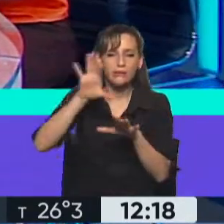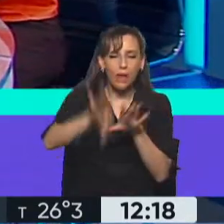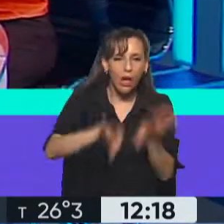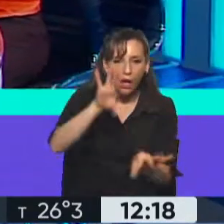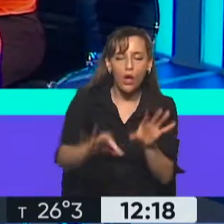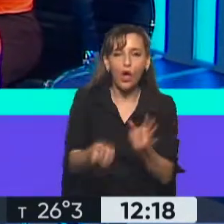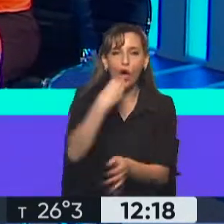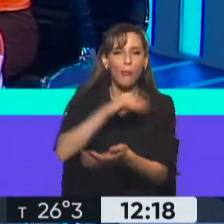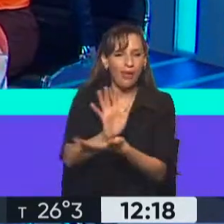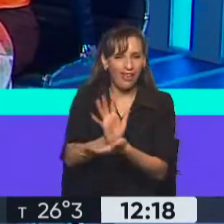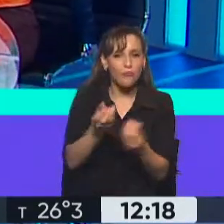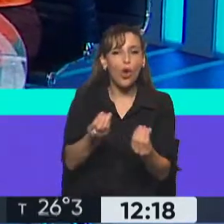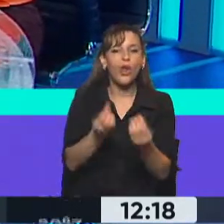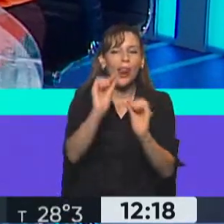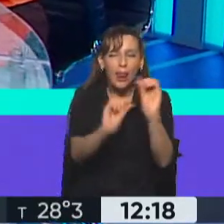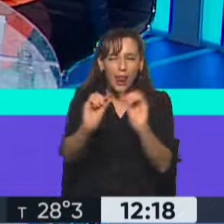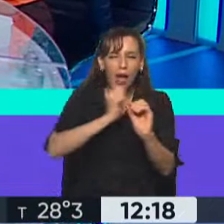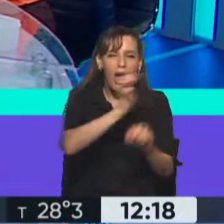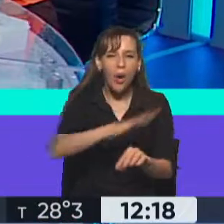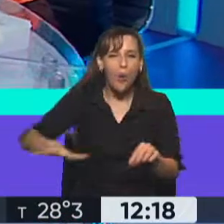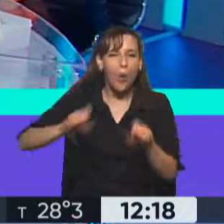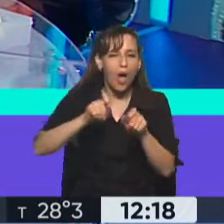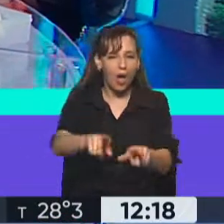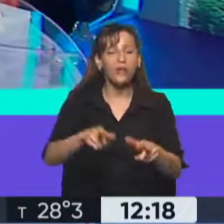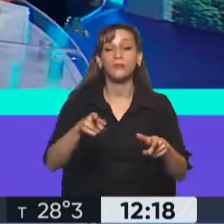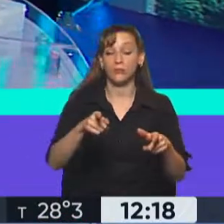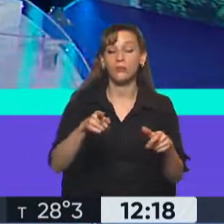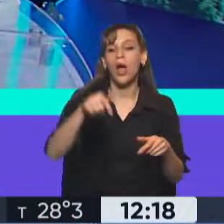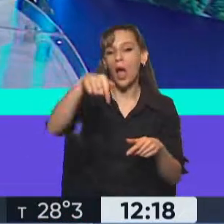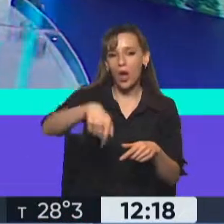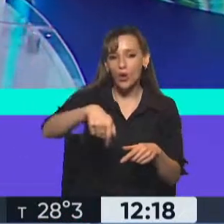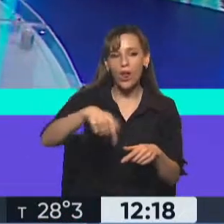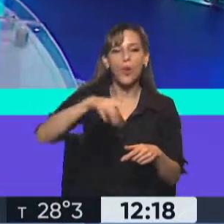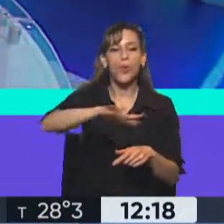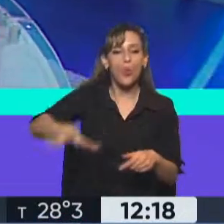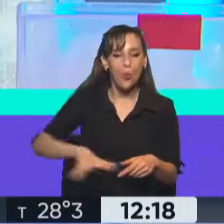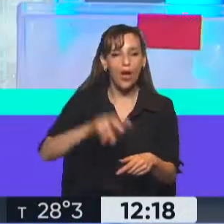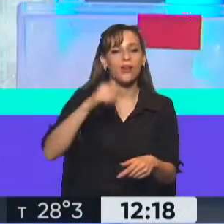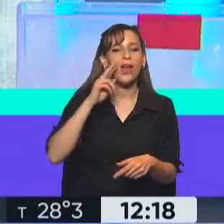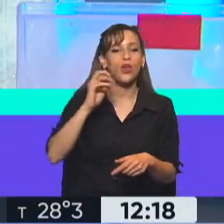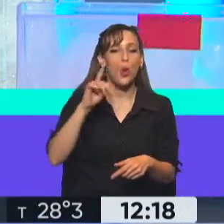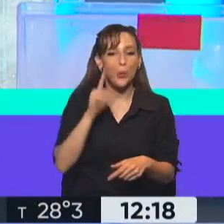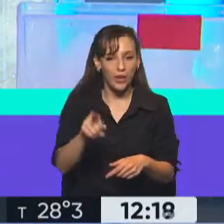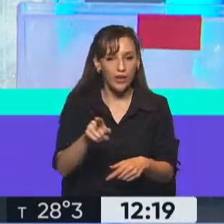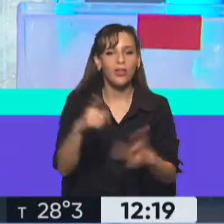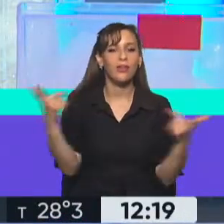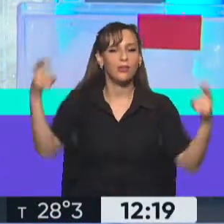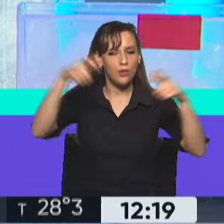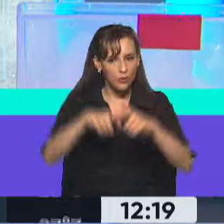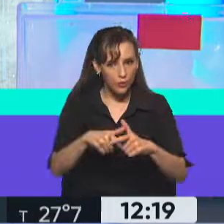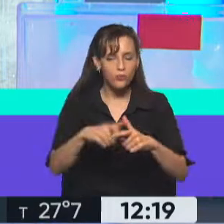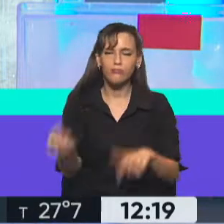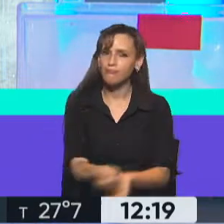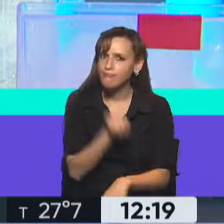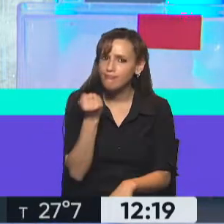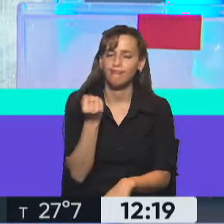resolver este problema en este momento están terminando en nairobi la primera reunión gran reunión mundial para tratar